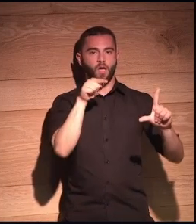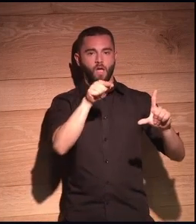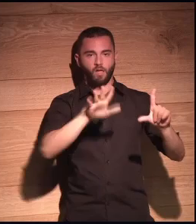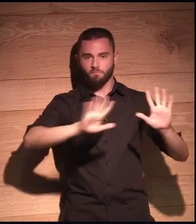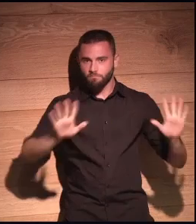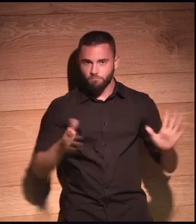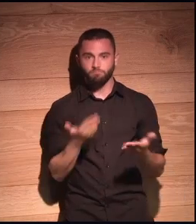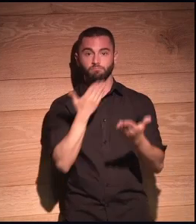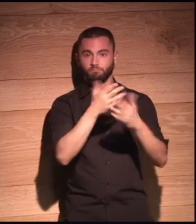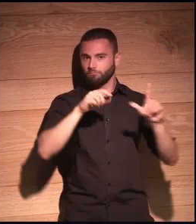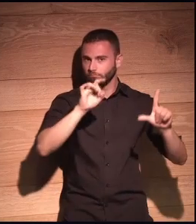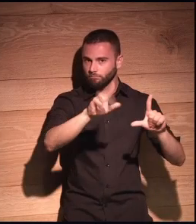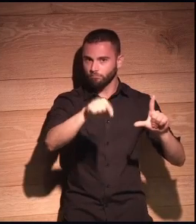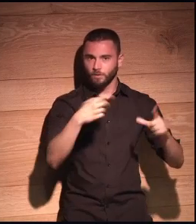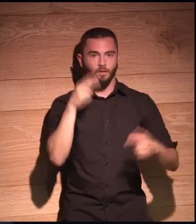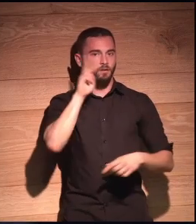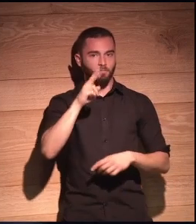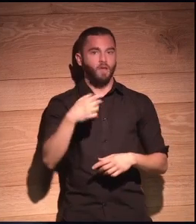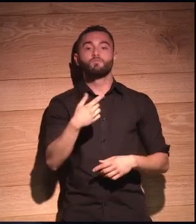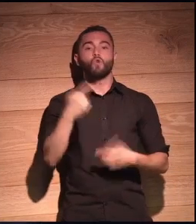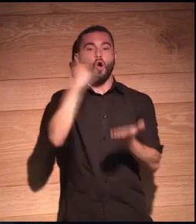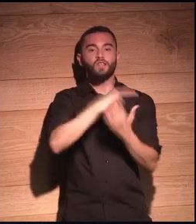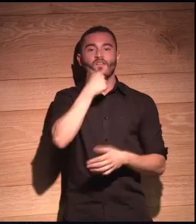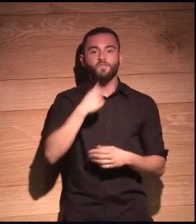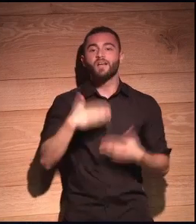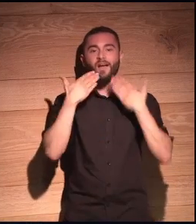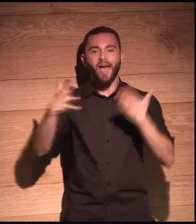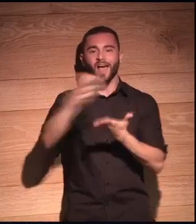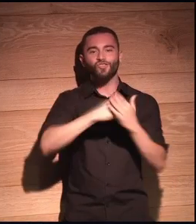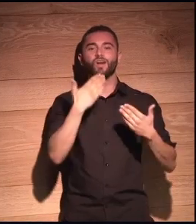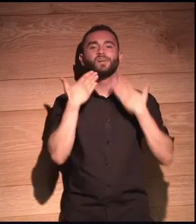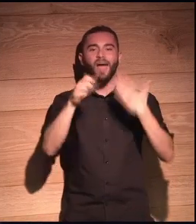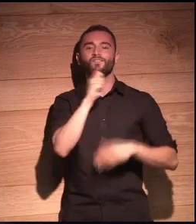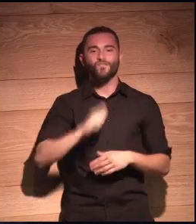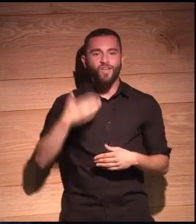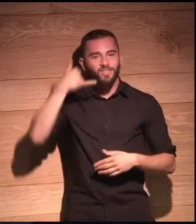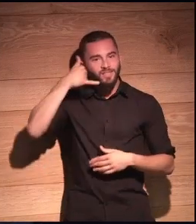demanda, o sea que va a ser fácil recuperarlo. Muchas gracias a todos, gracias a la Fundación y nos vemos.